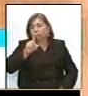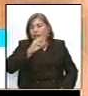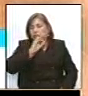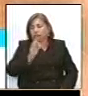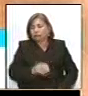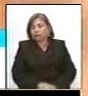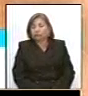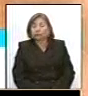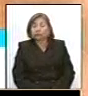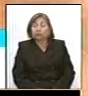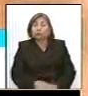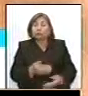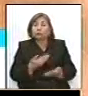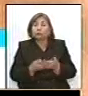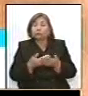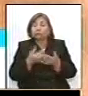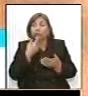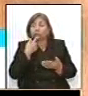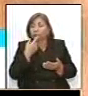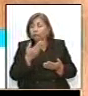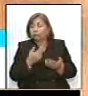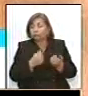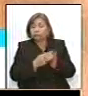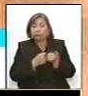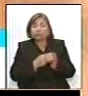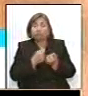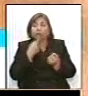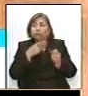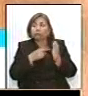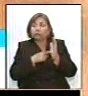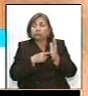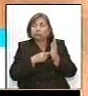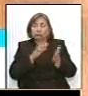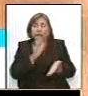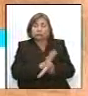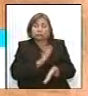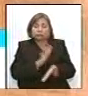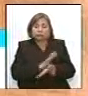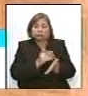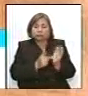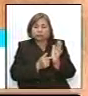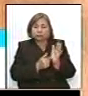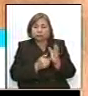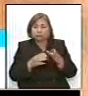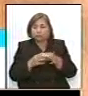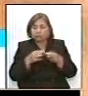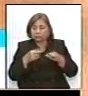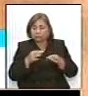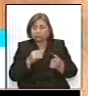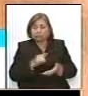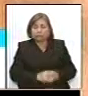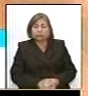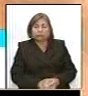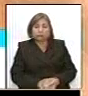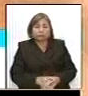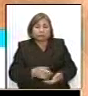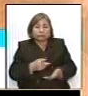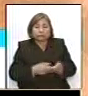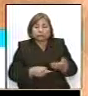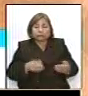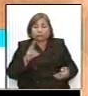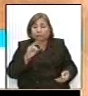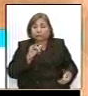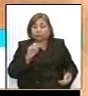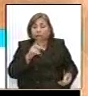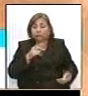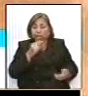2017. El argumento se refuerza cuando indica ese mismo documento, la delegación de facultades de representación del congresista Daniel Salaverry Villa a sus